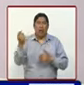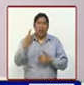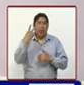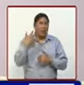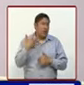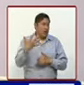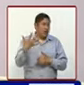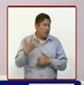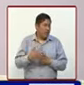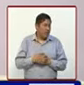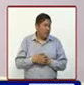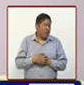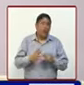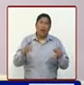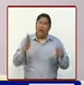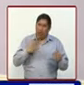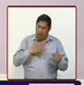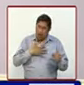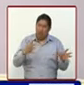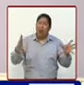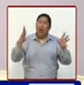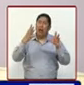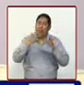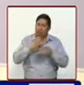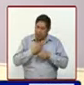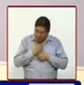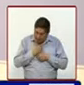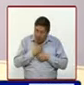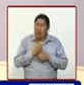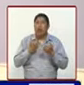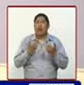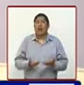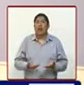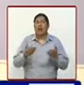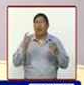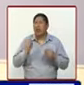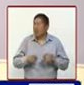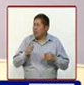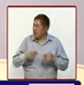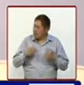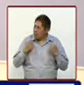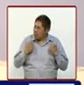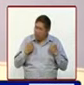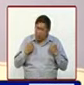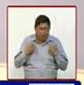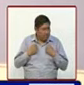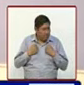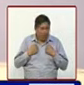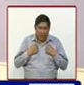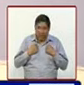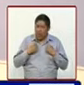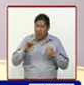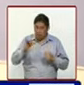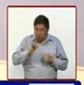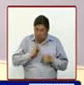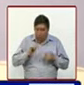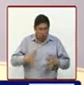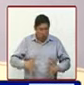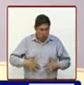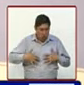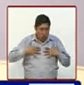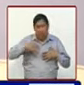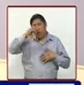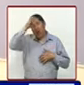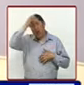Bolivisión, ¿no?, que me ha recibido. Bueno, aquí la necesidad me trajo. Yo vivo en